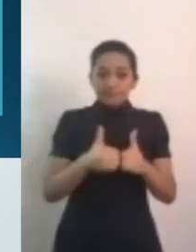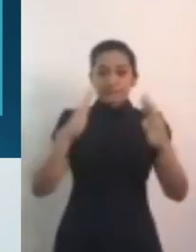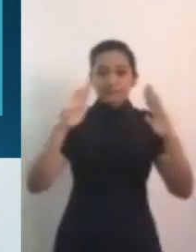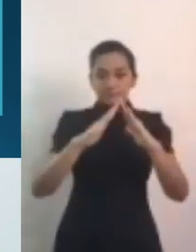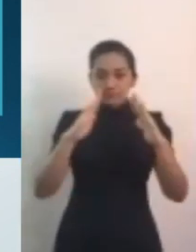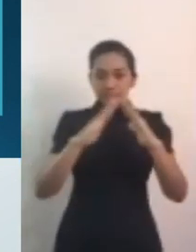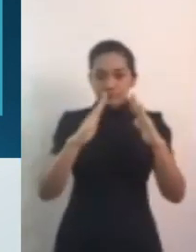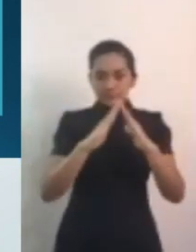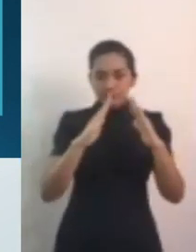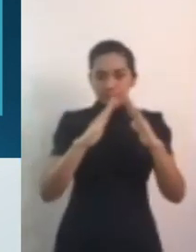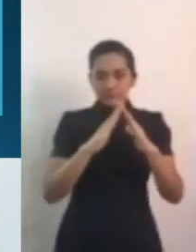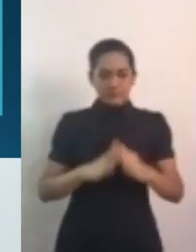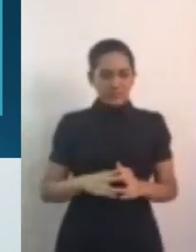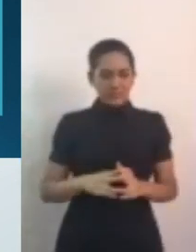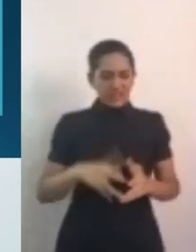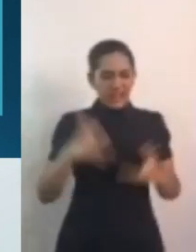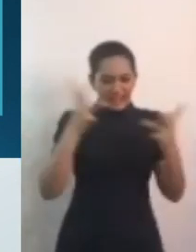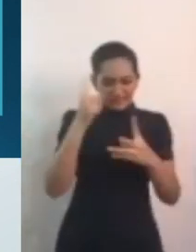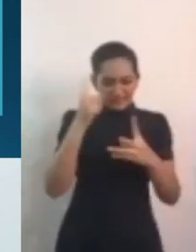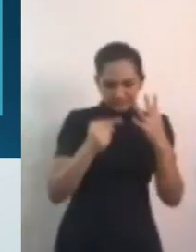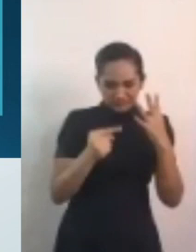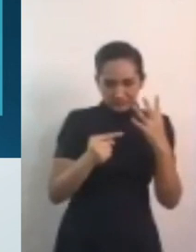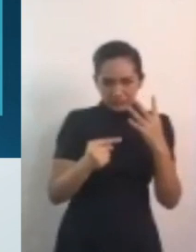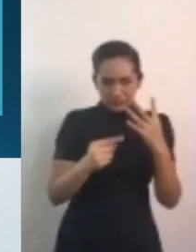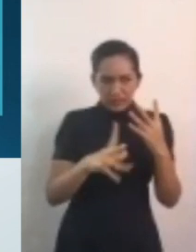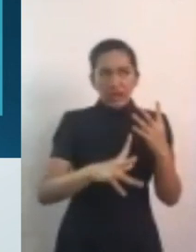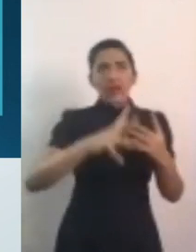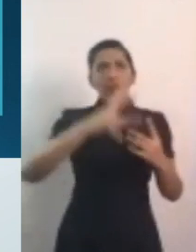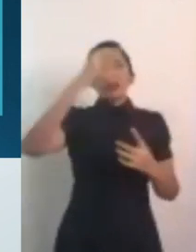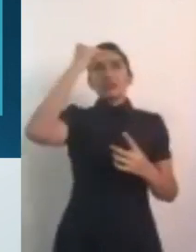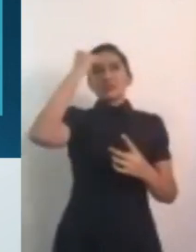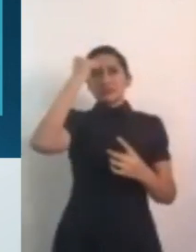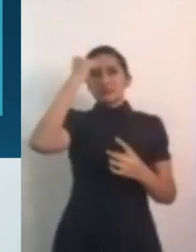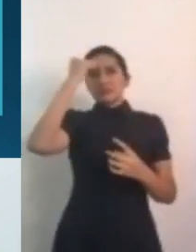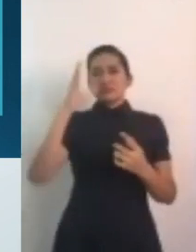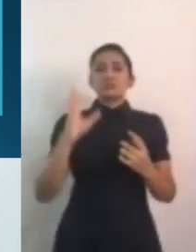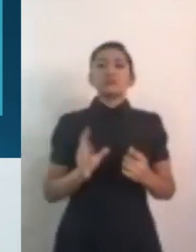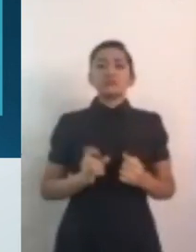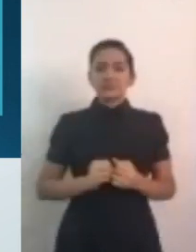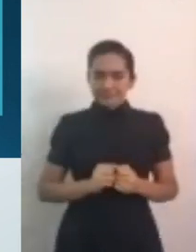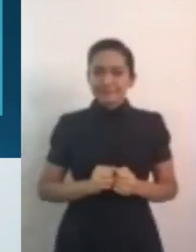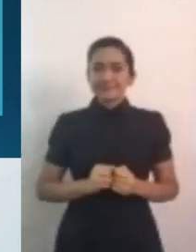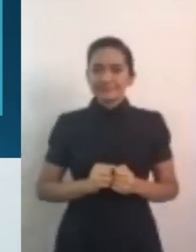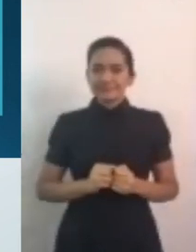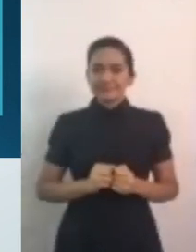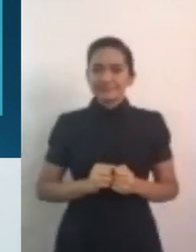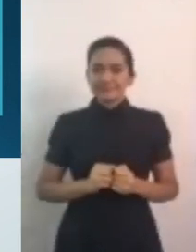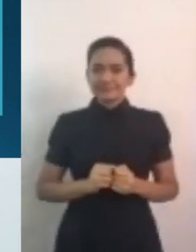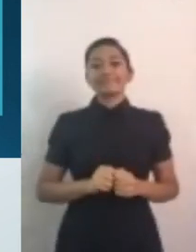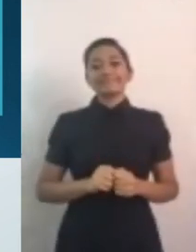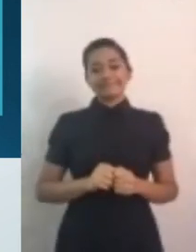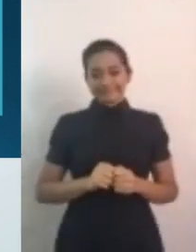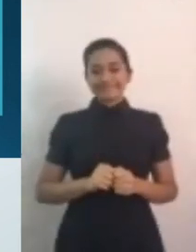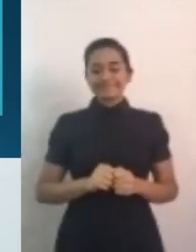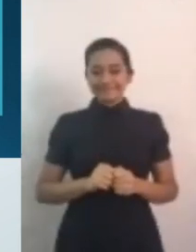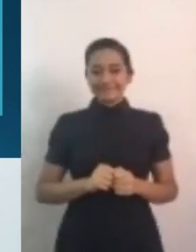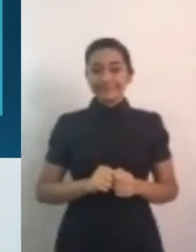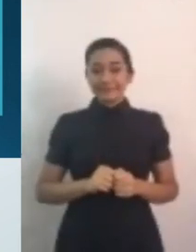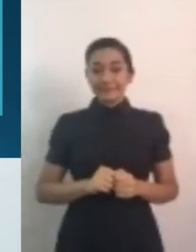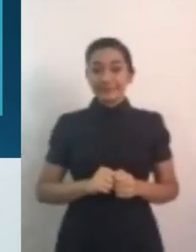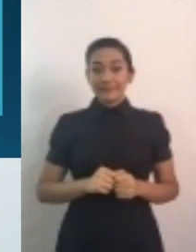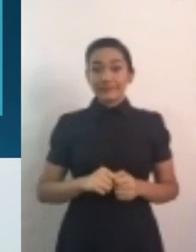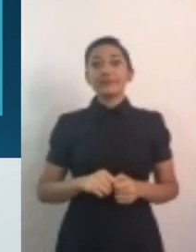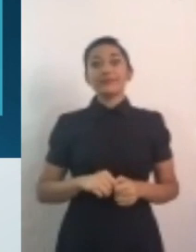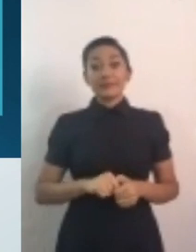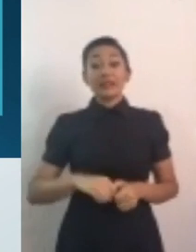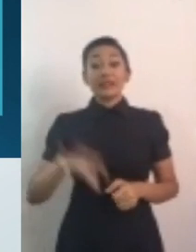un problema o que nos hicieron aprender cuando ese problema no se resuelve con esa destreza. Se adoptan